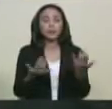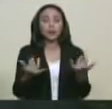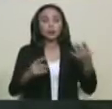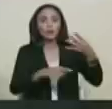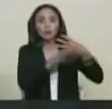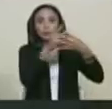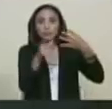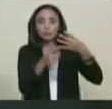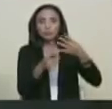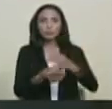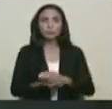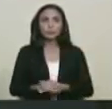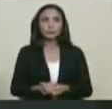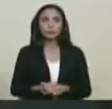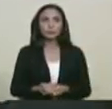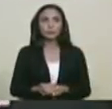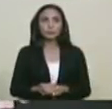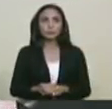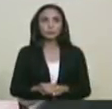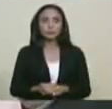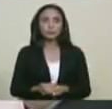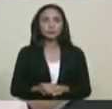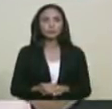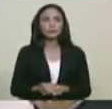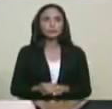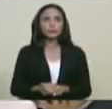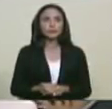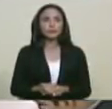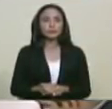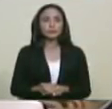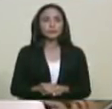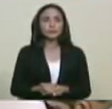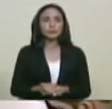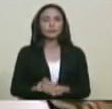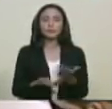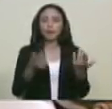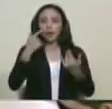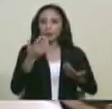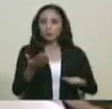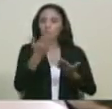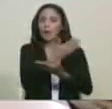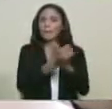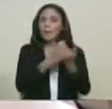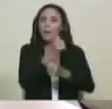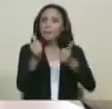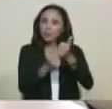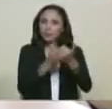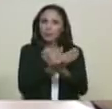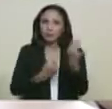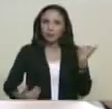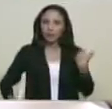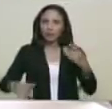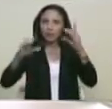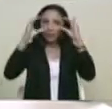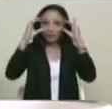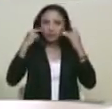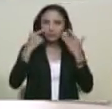ha venido avanzando, señora vicepresidenta, compañera Delcy Rodríguez Gómez,